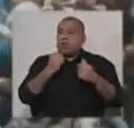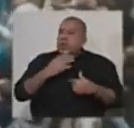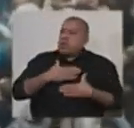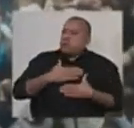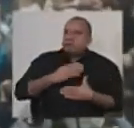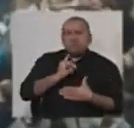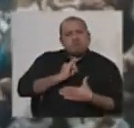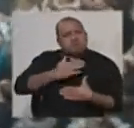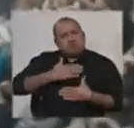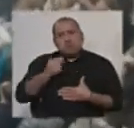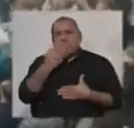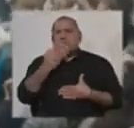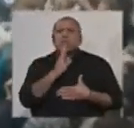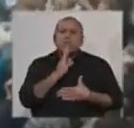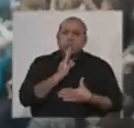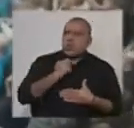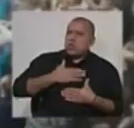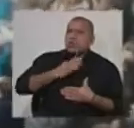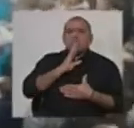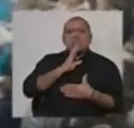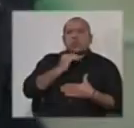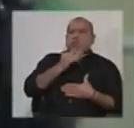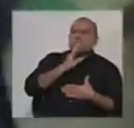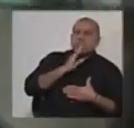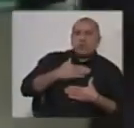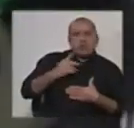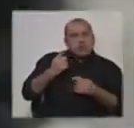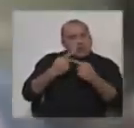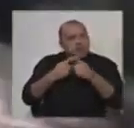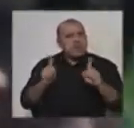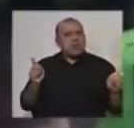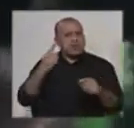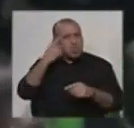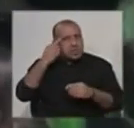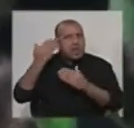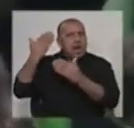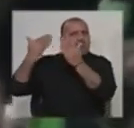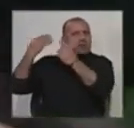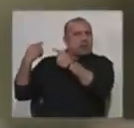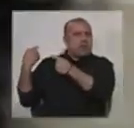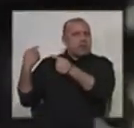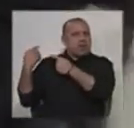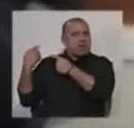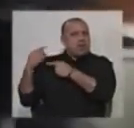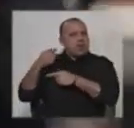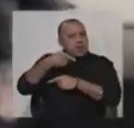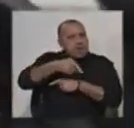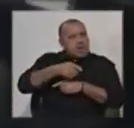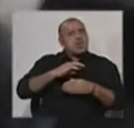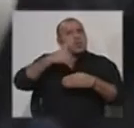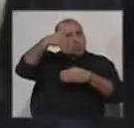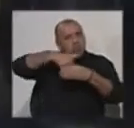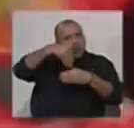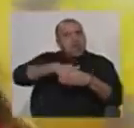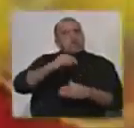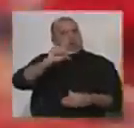y entonces va a contracorriente de los últimos 30 años y sin embargo le va bien electoralmente y este es el gran desafío